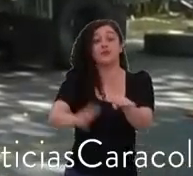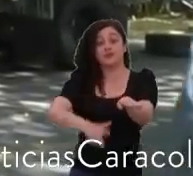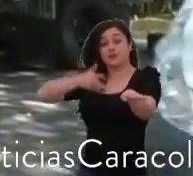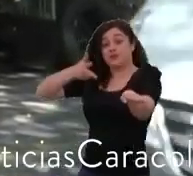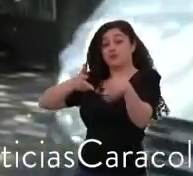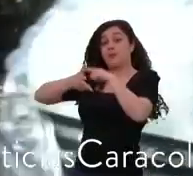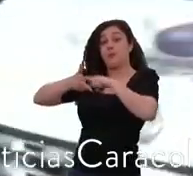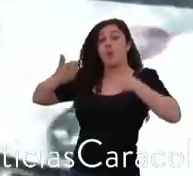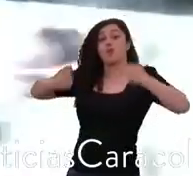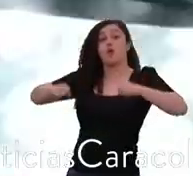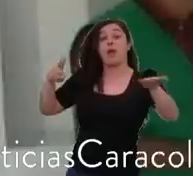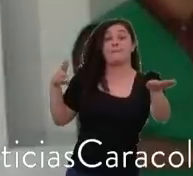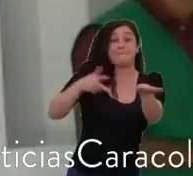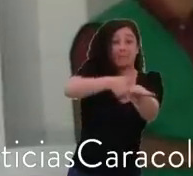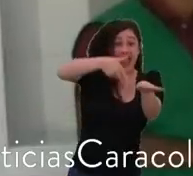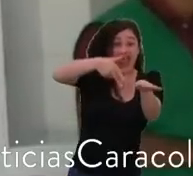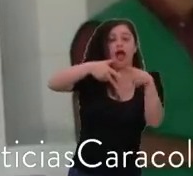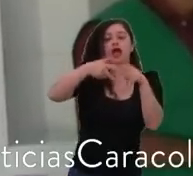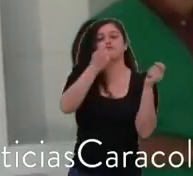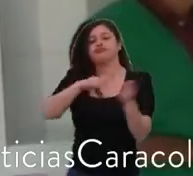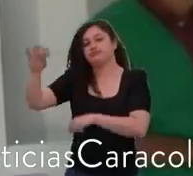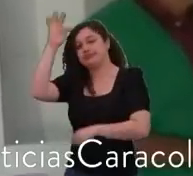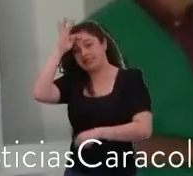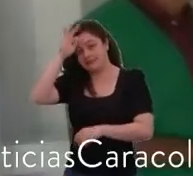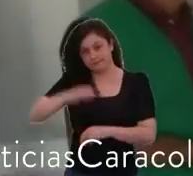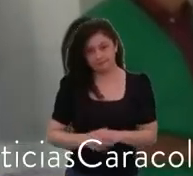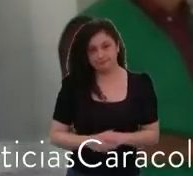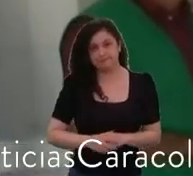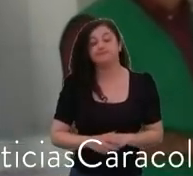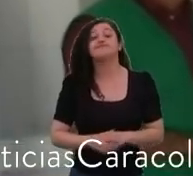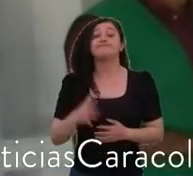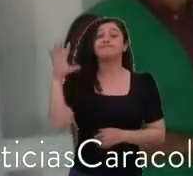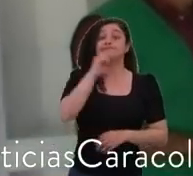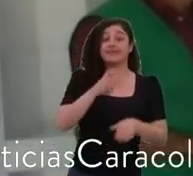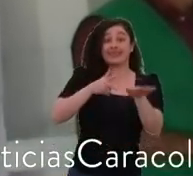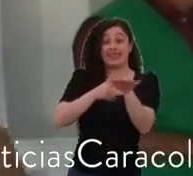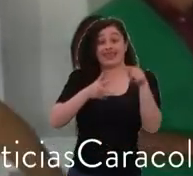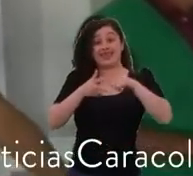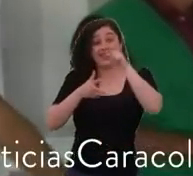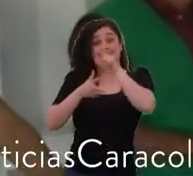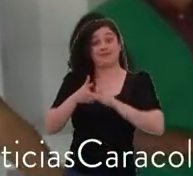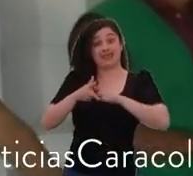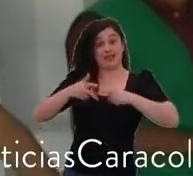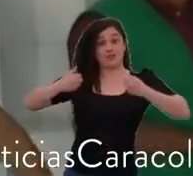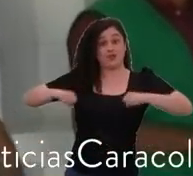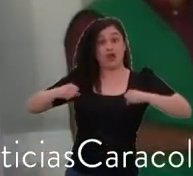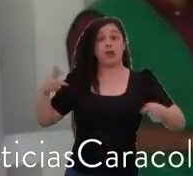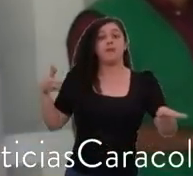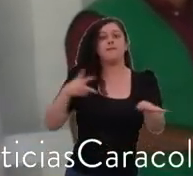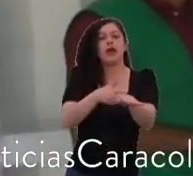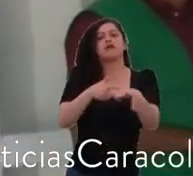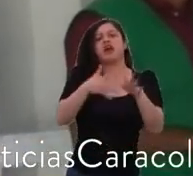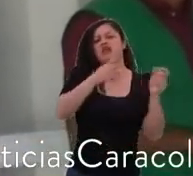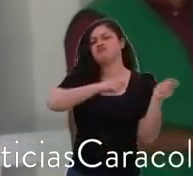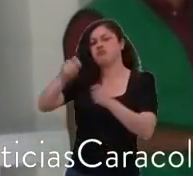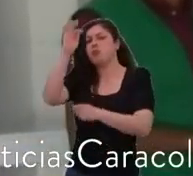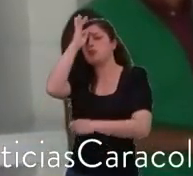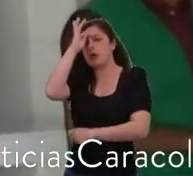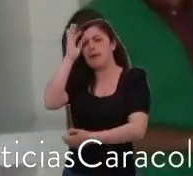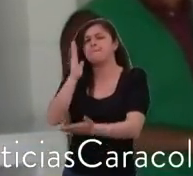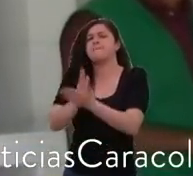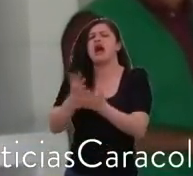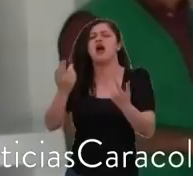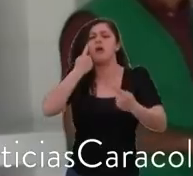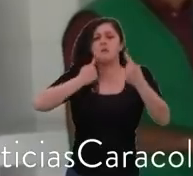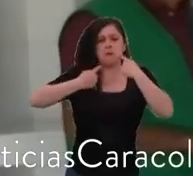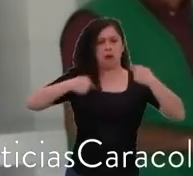Agustín Codazzi. Un paciente que sufrió un accidente de tránsito, sufrió varios traumas, pero principal